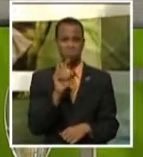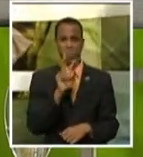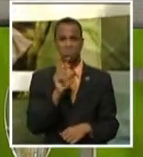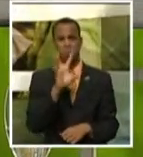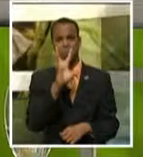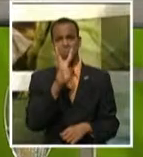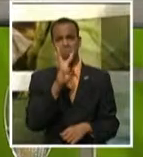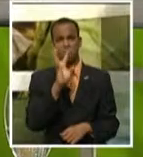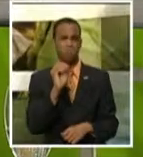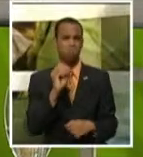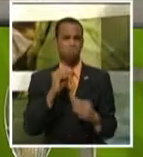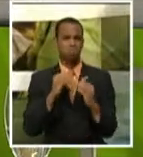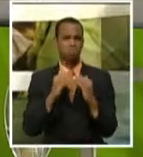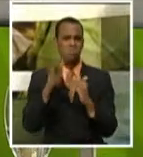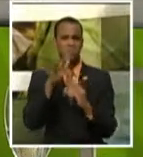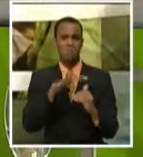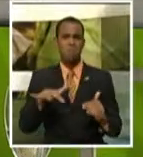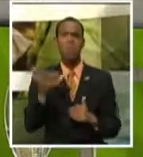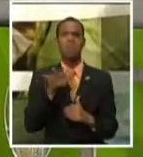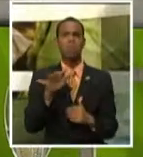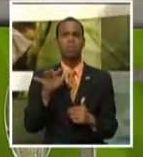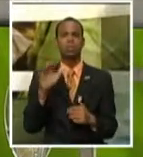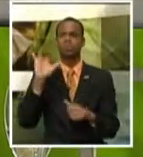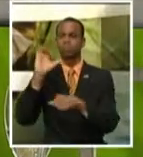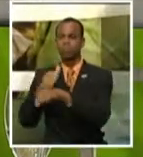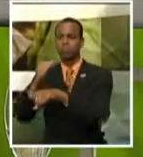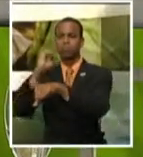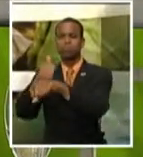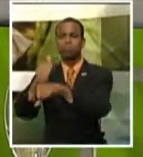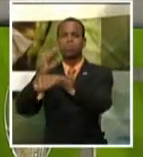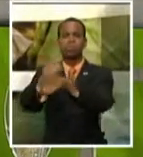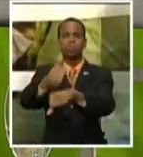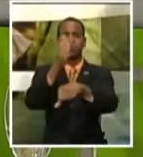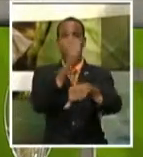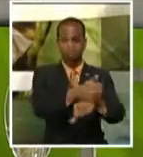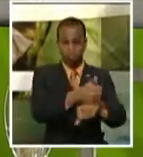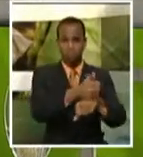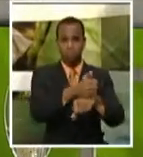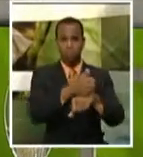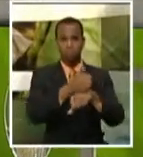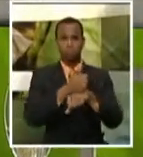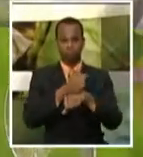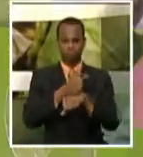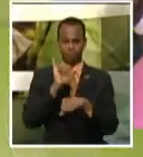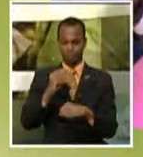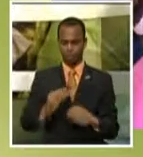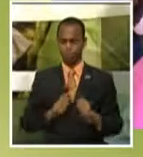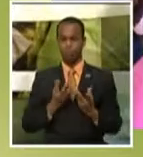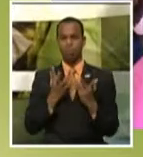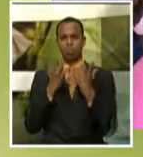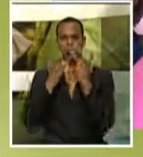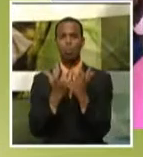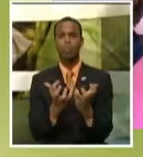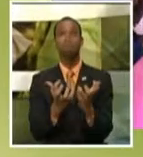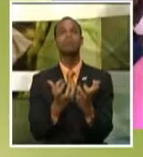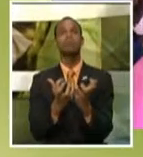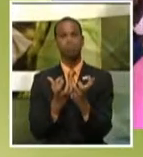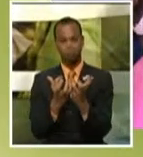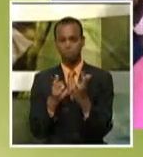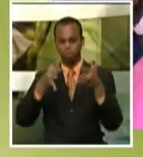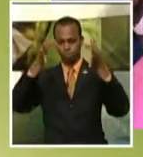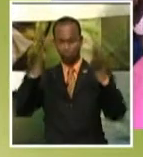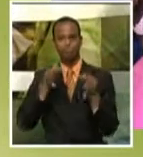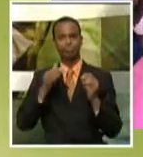en todo el territorio nacional, como expresión de esa voluntad política y de esa